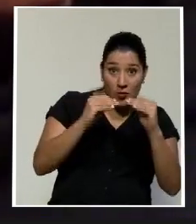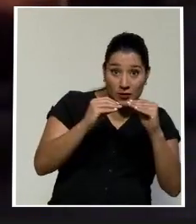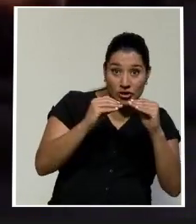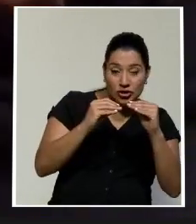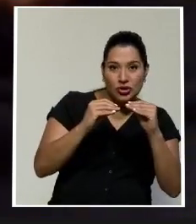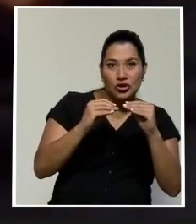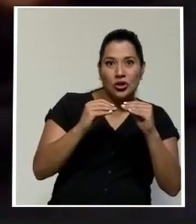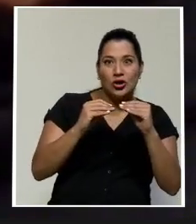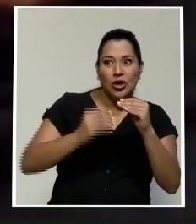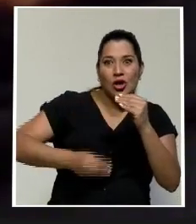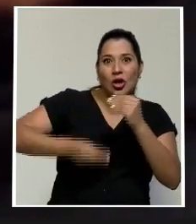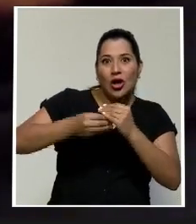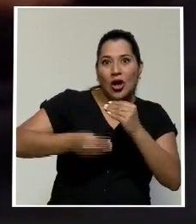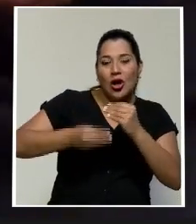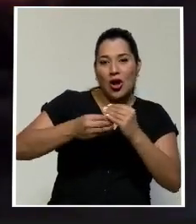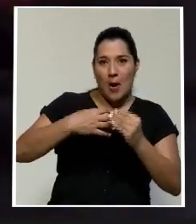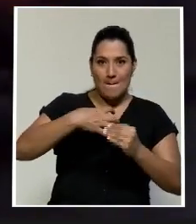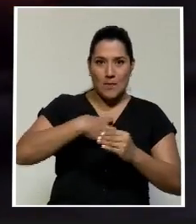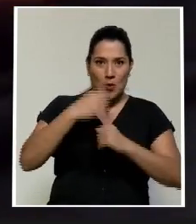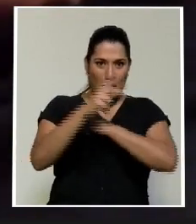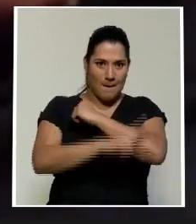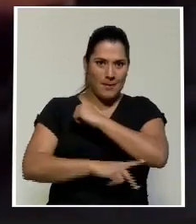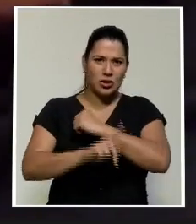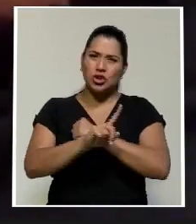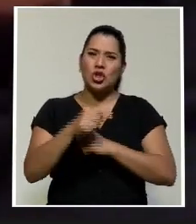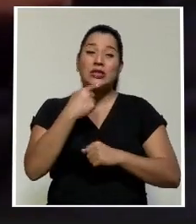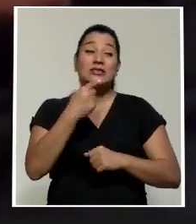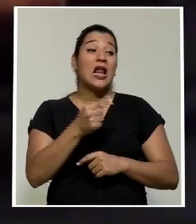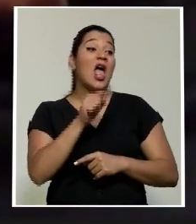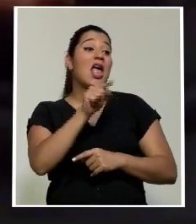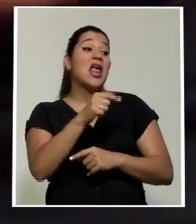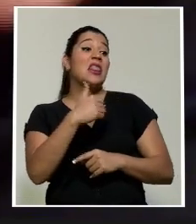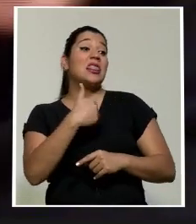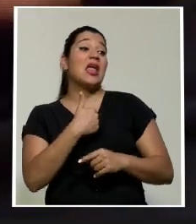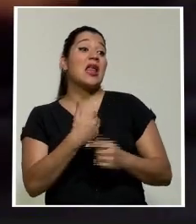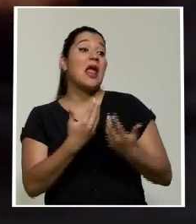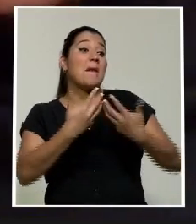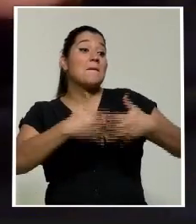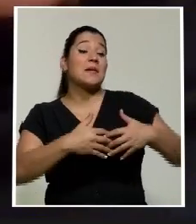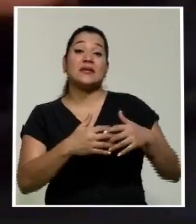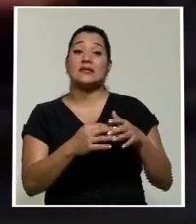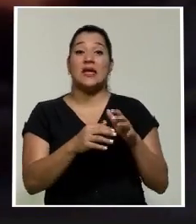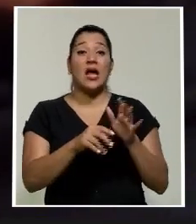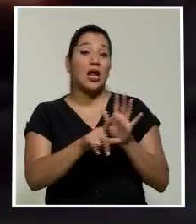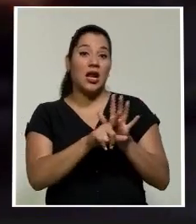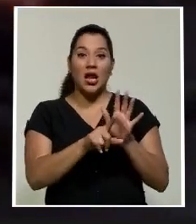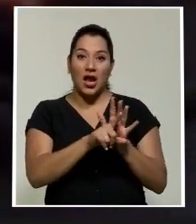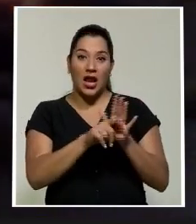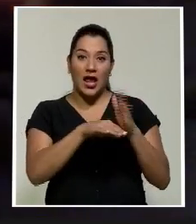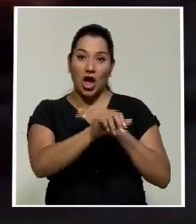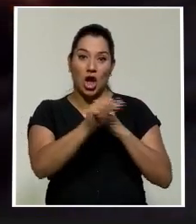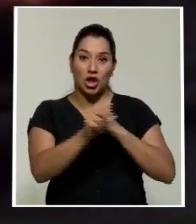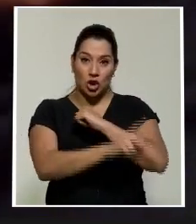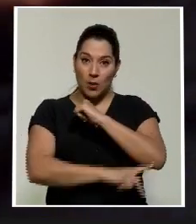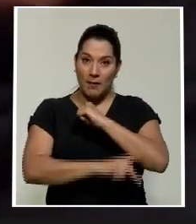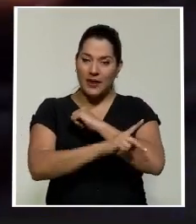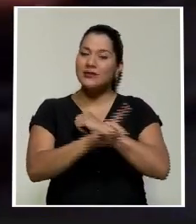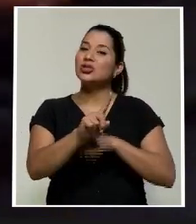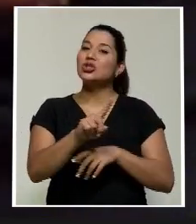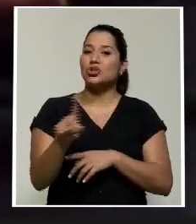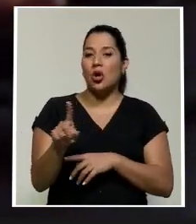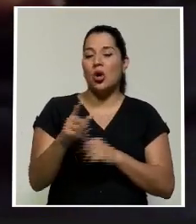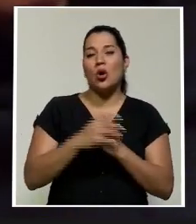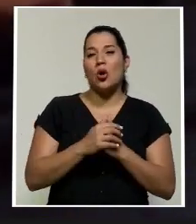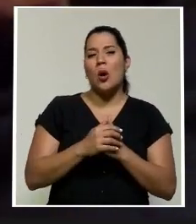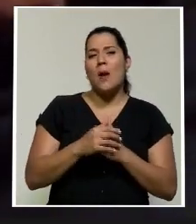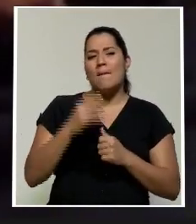país, porque no se trata solo de decir fulano tiene una offshore, sino si hay razones para pensar que puede